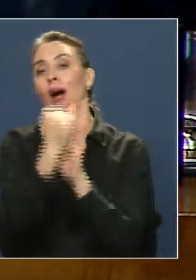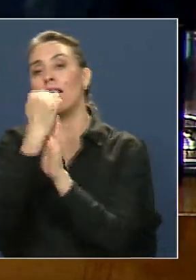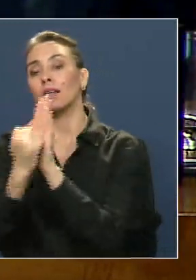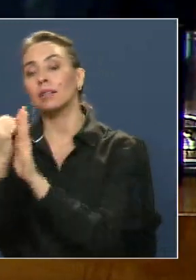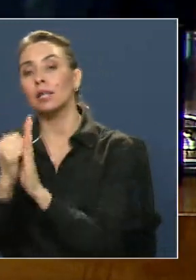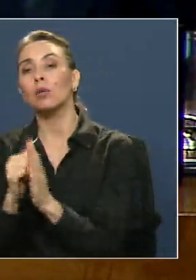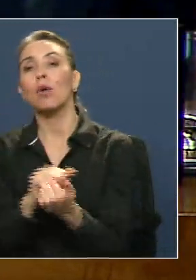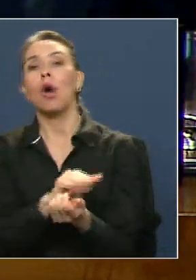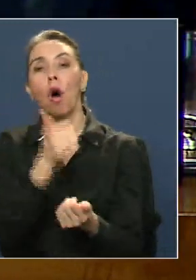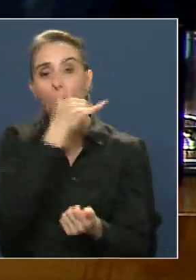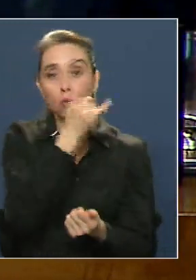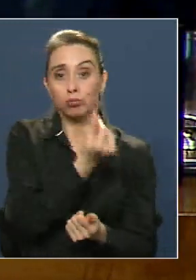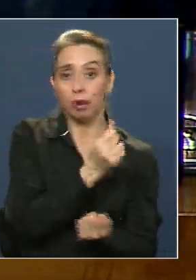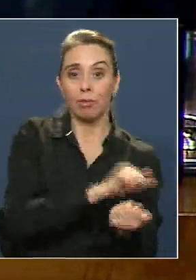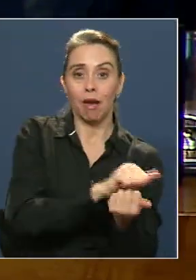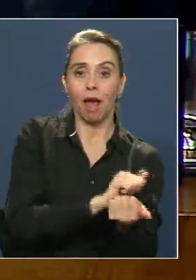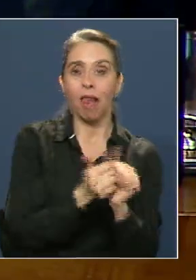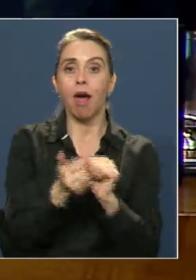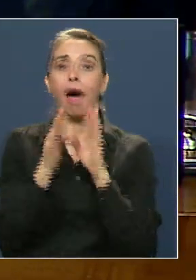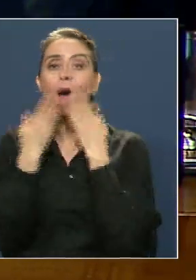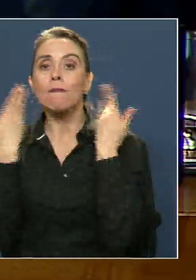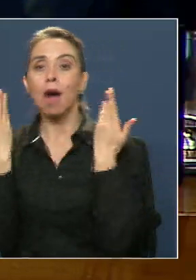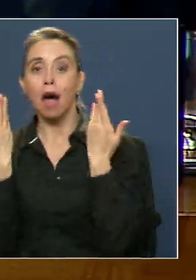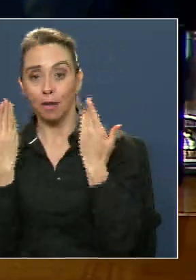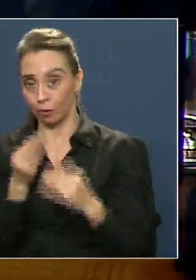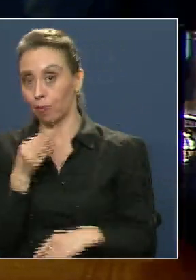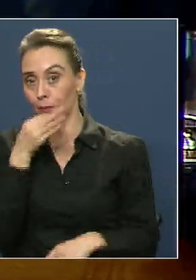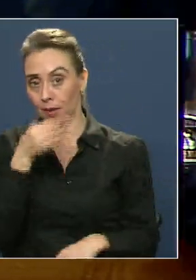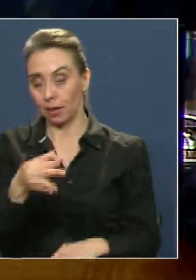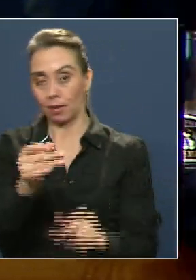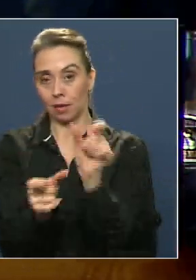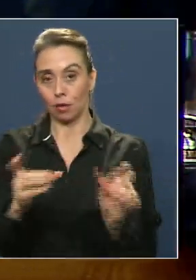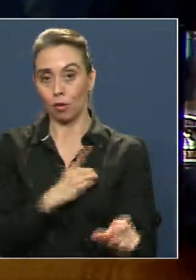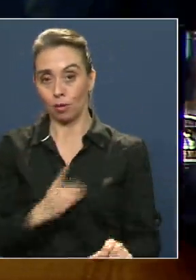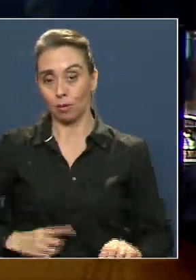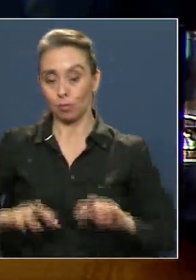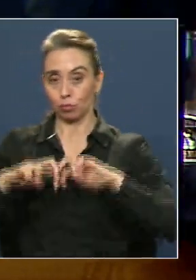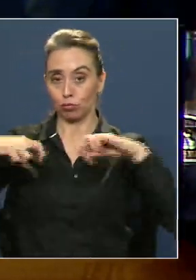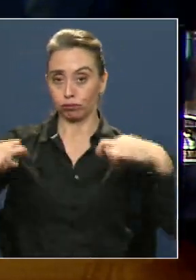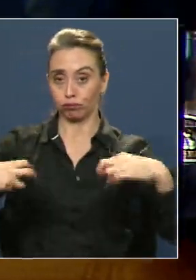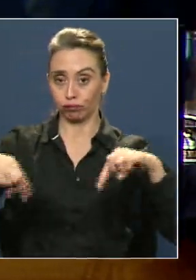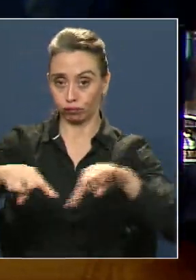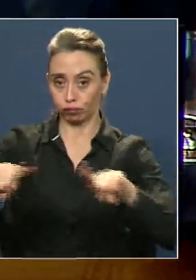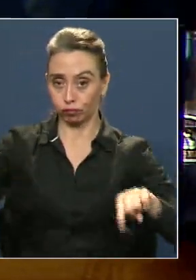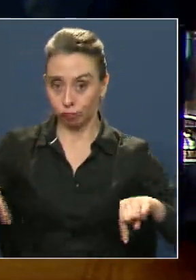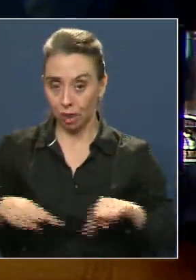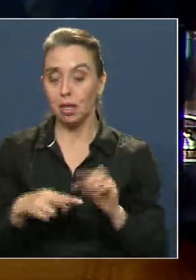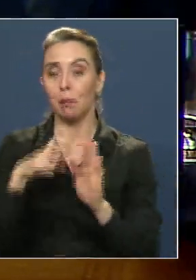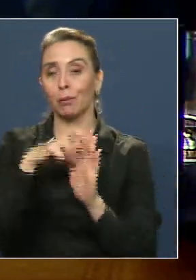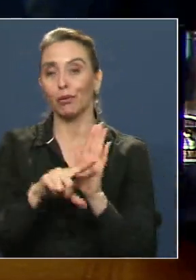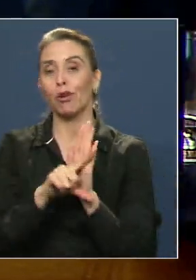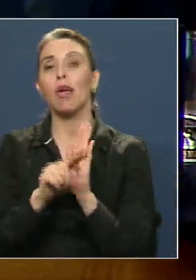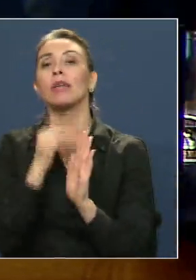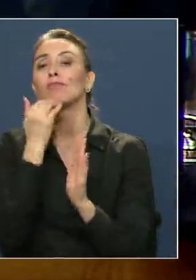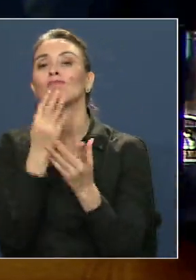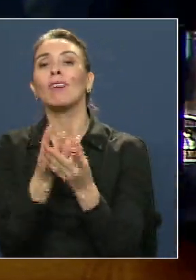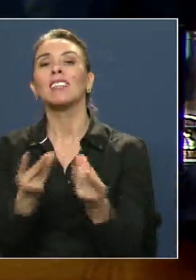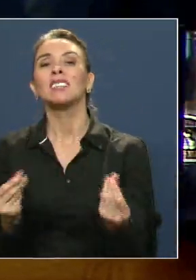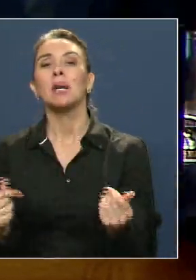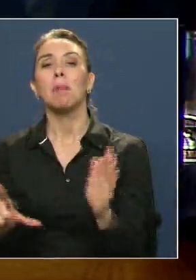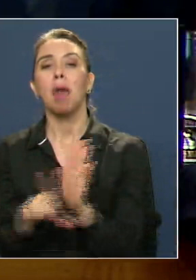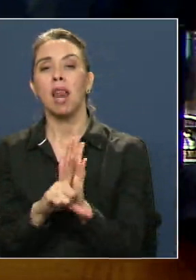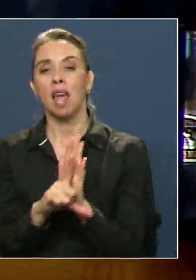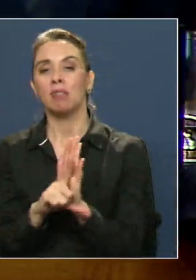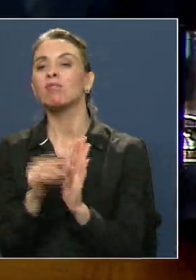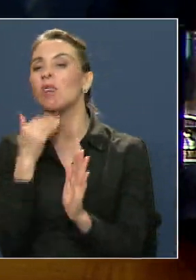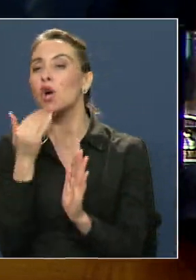de lavado y blanqueo de activos. Hago presente a la sala que el proyecto trata materias propias de ley simple